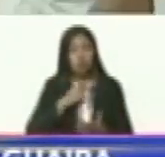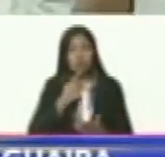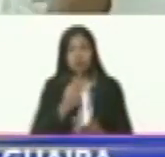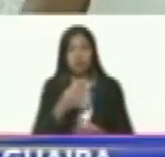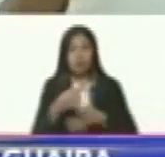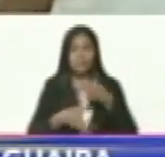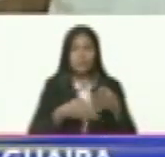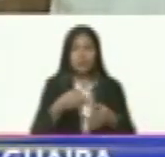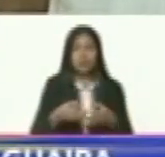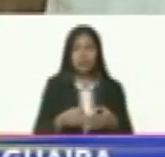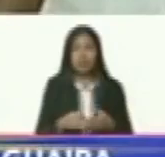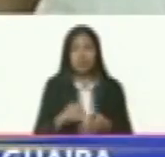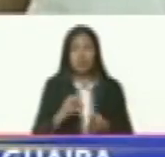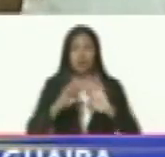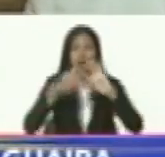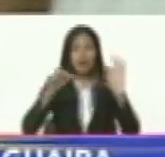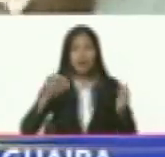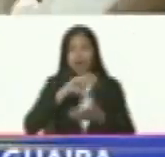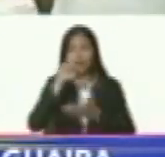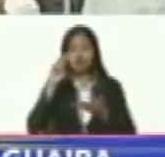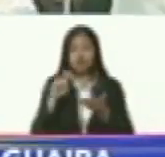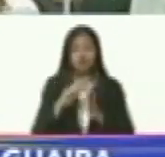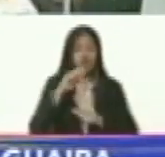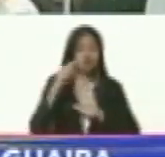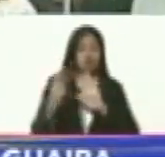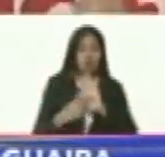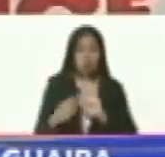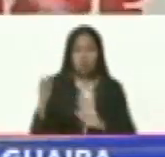cosa. Estamos en cadena nacional de radio y televisión, además.